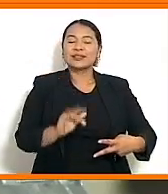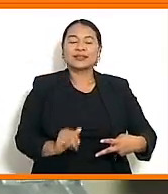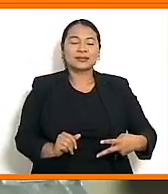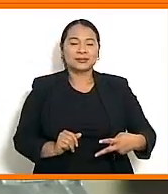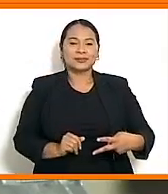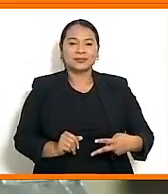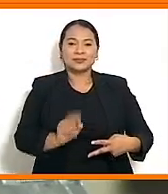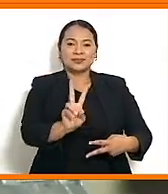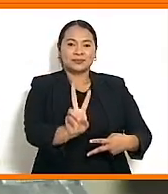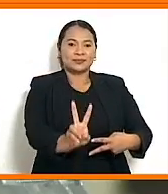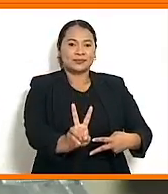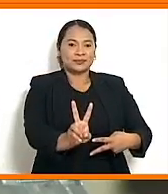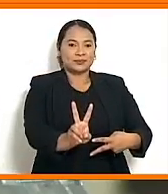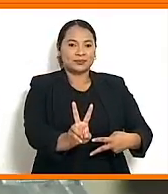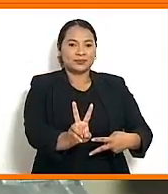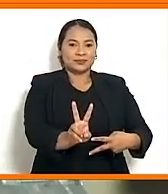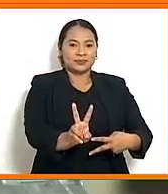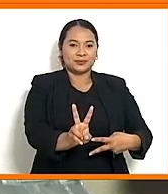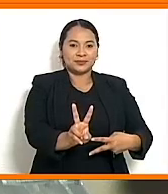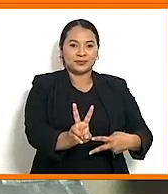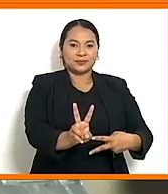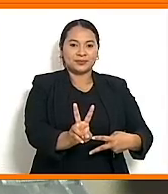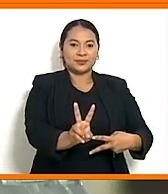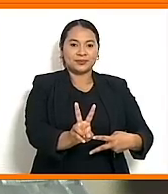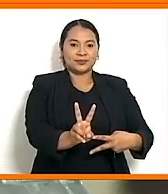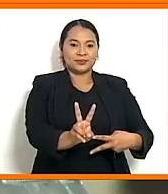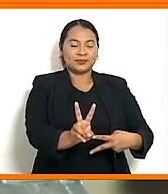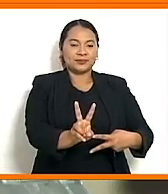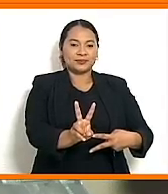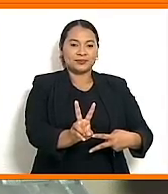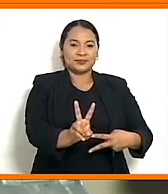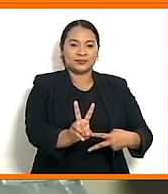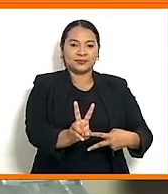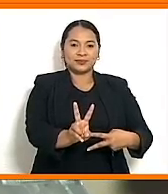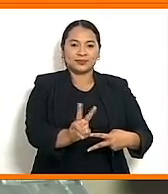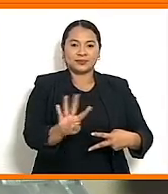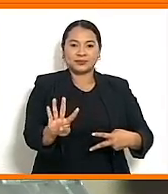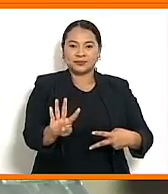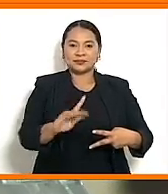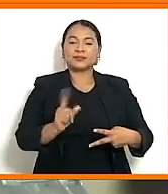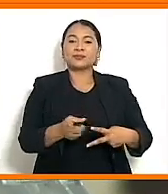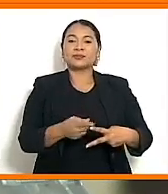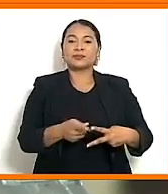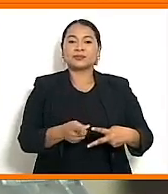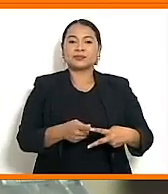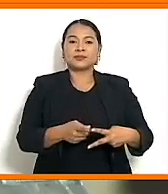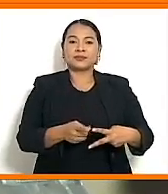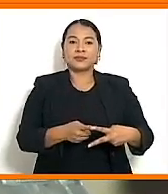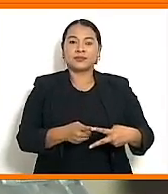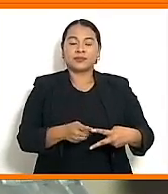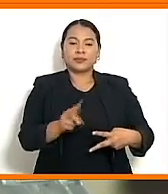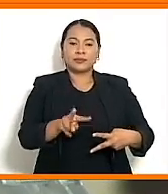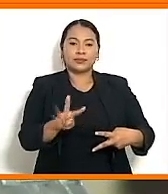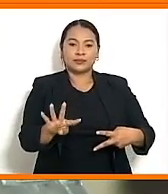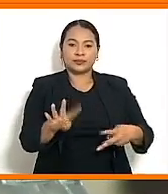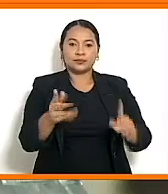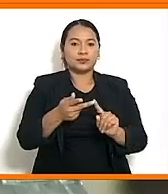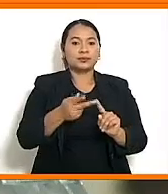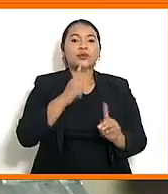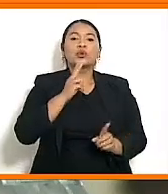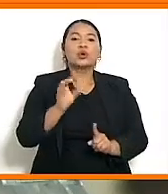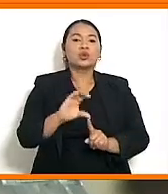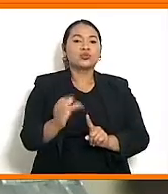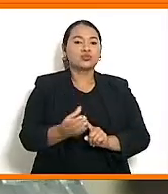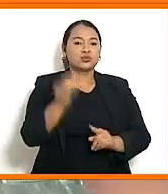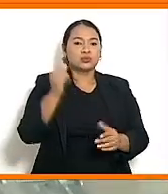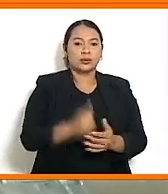El 2, segundo dígito ganador de nuestro primer número. El 4, primer número ganador, 24, con su